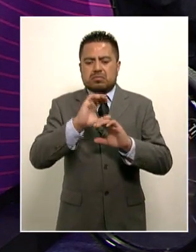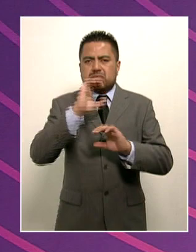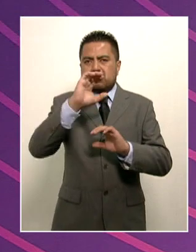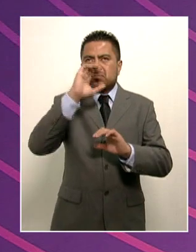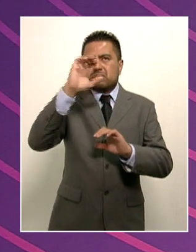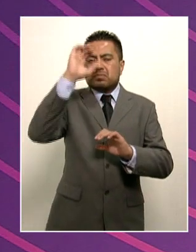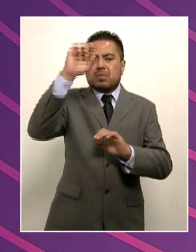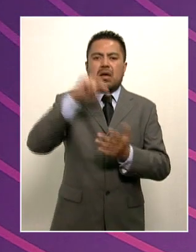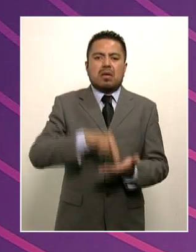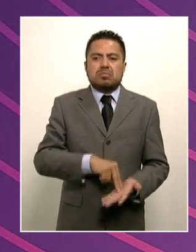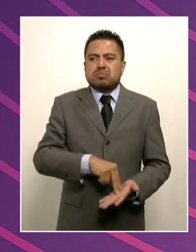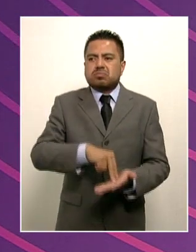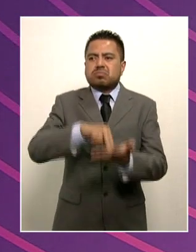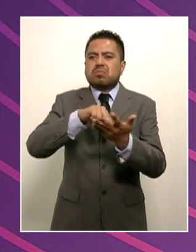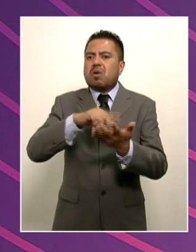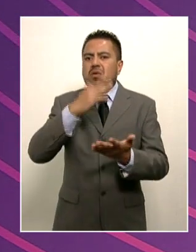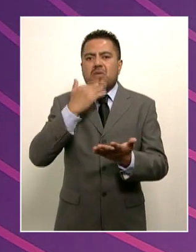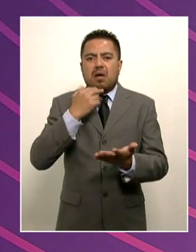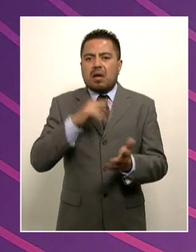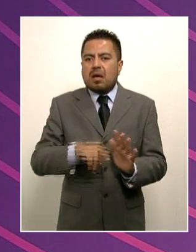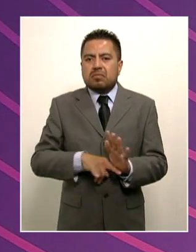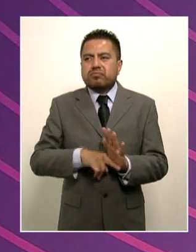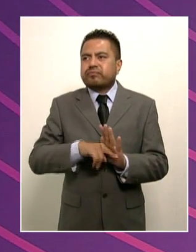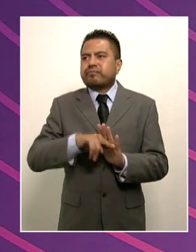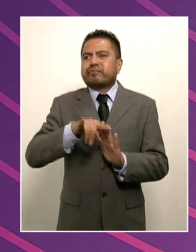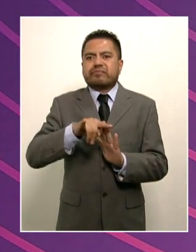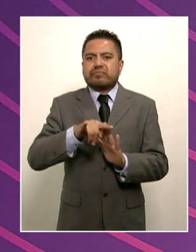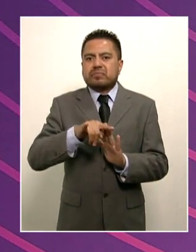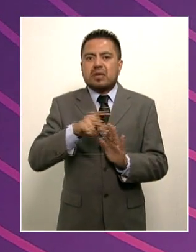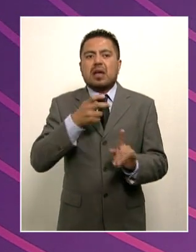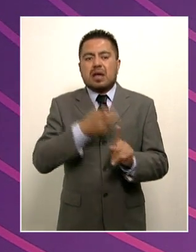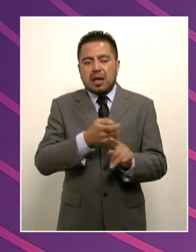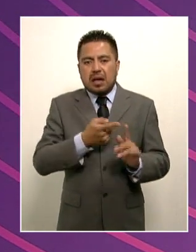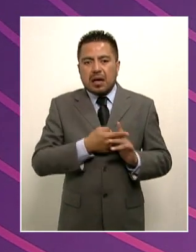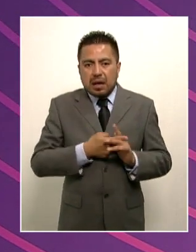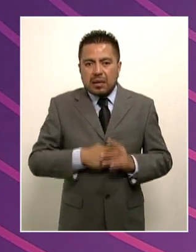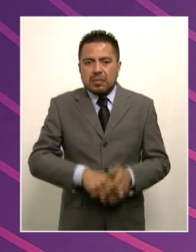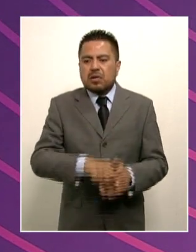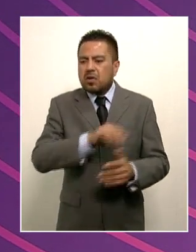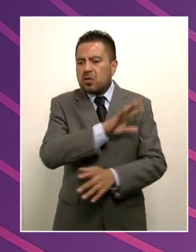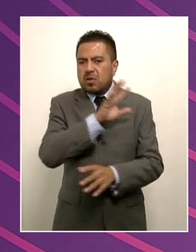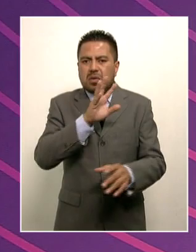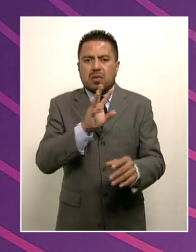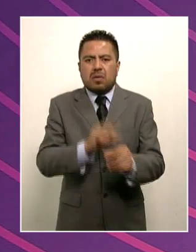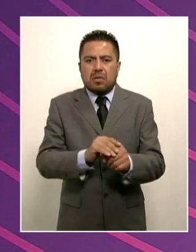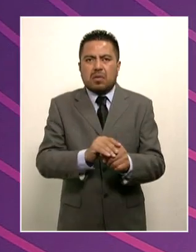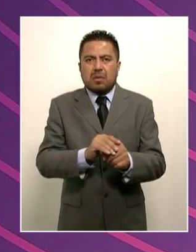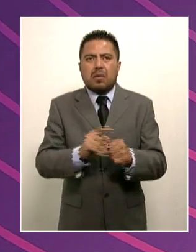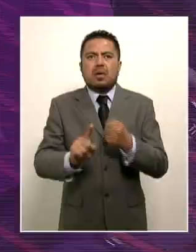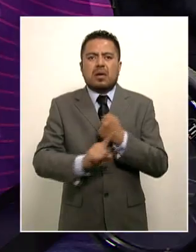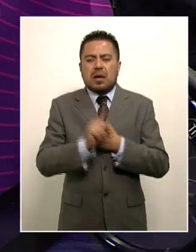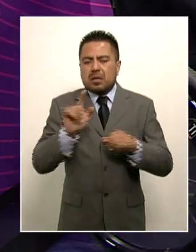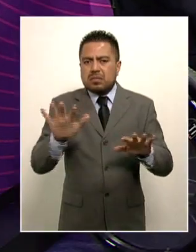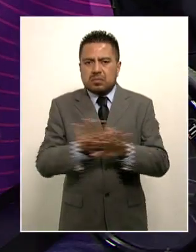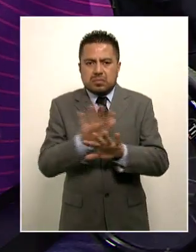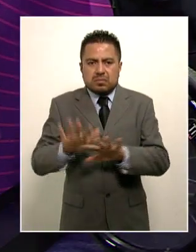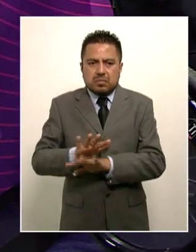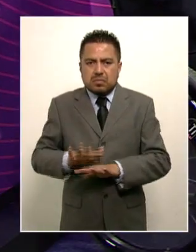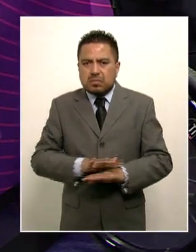sin elevador, y entonces pues ahí empezó toda esta serie de cambios,